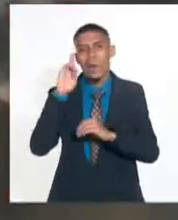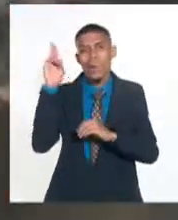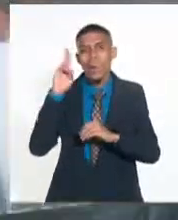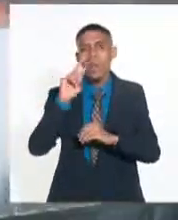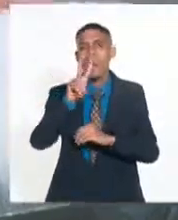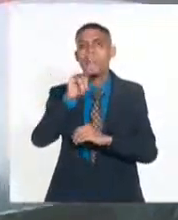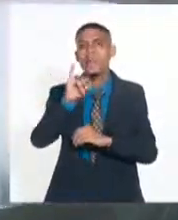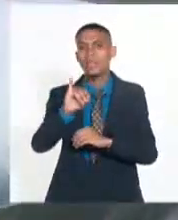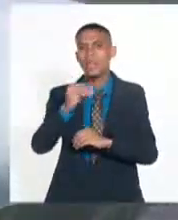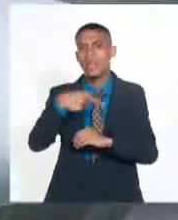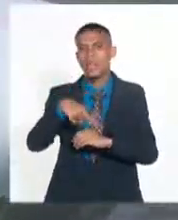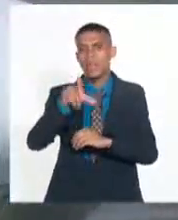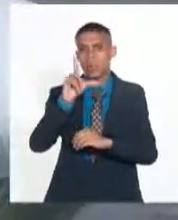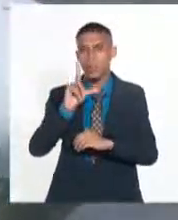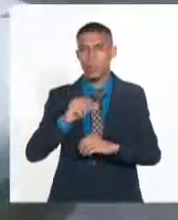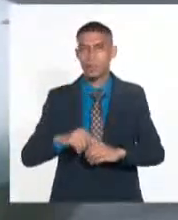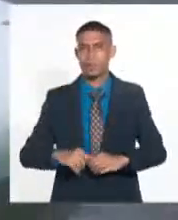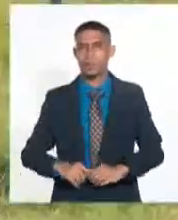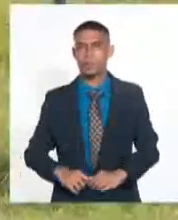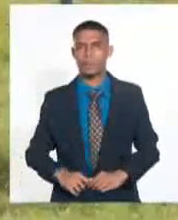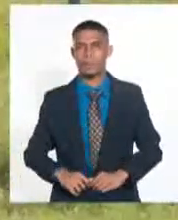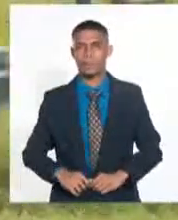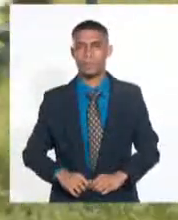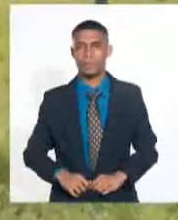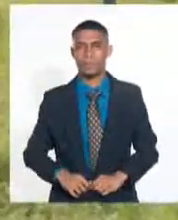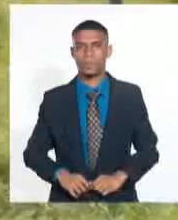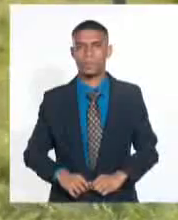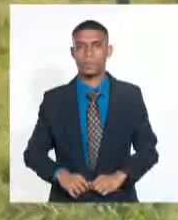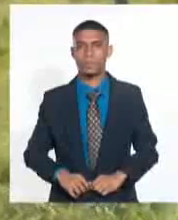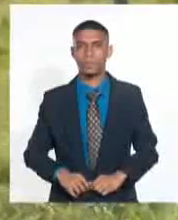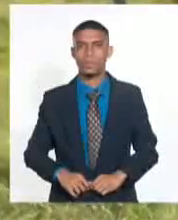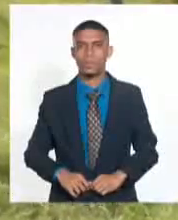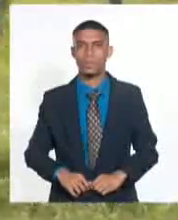del día de La Rebeldía nacional Mejía canal cubano de noticias